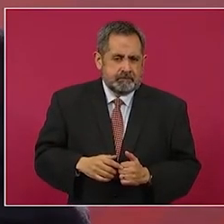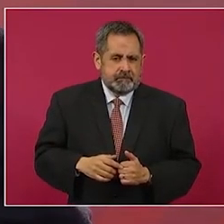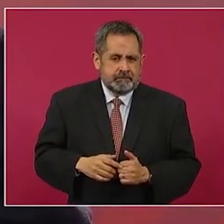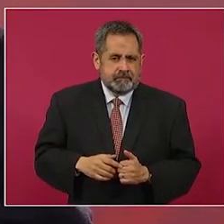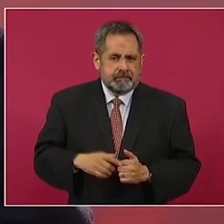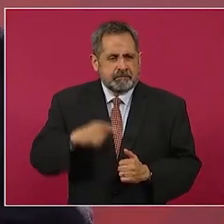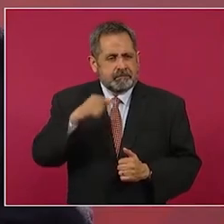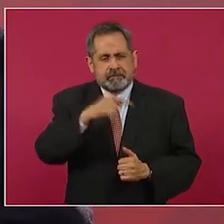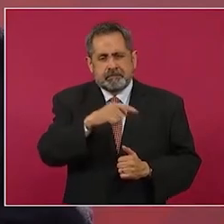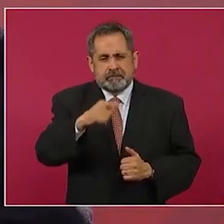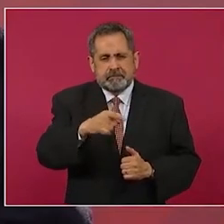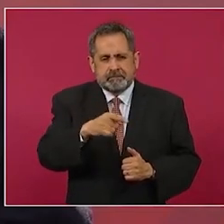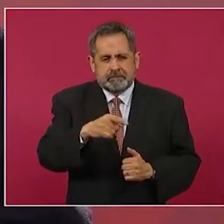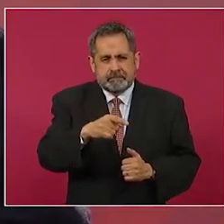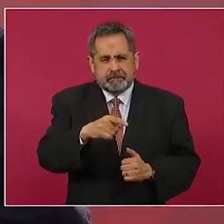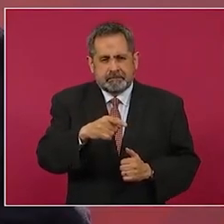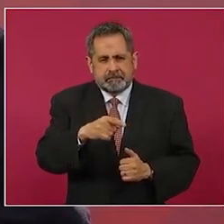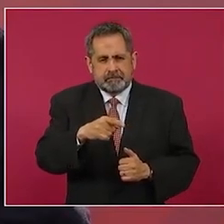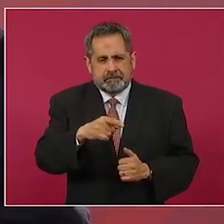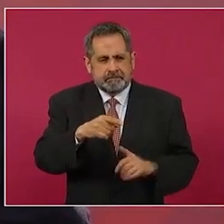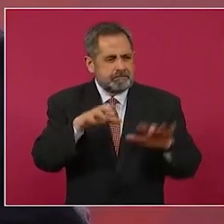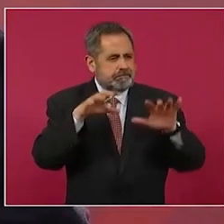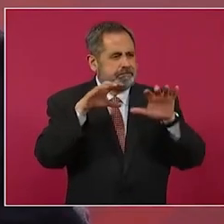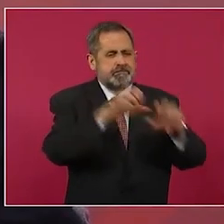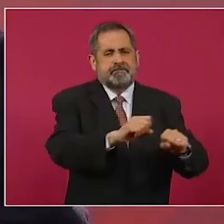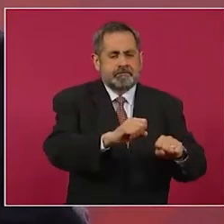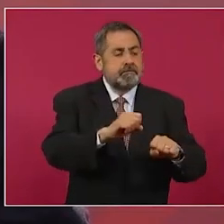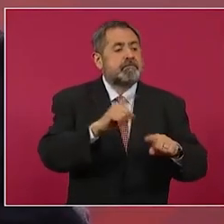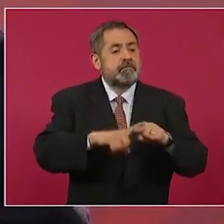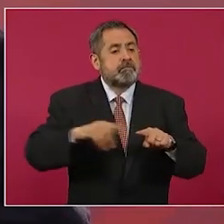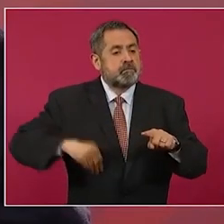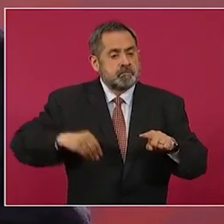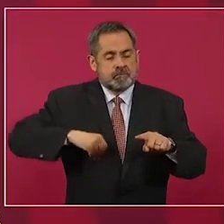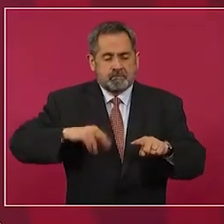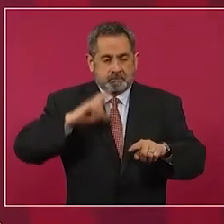se detienen a los responsables.